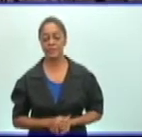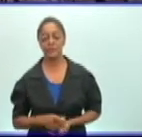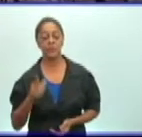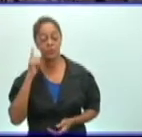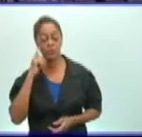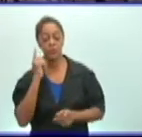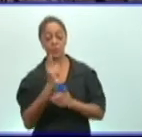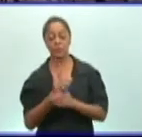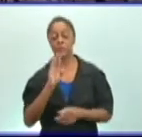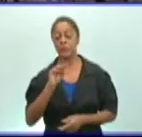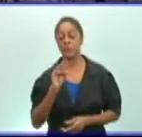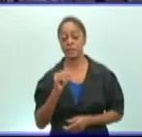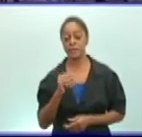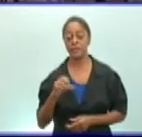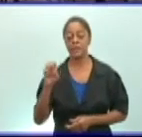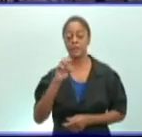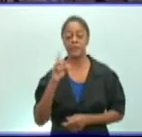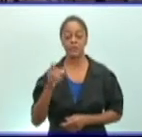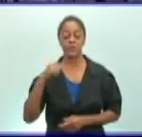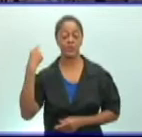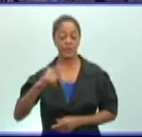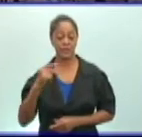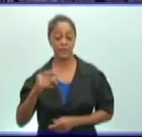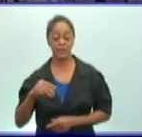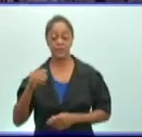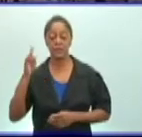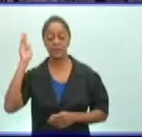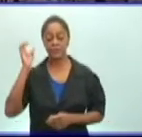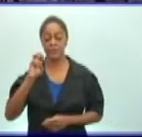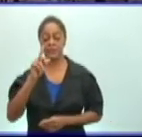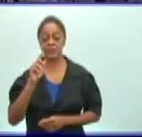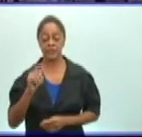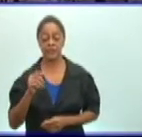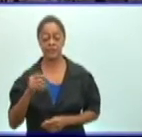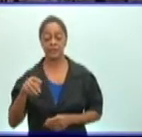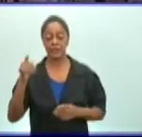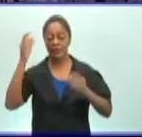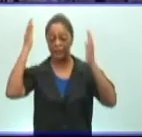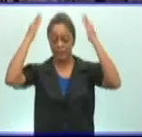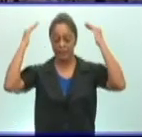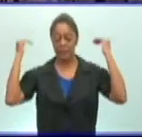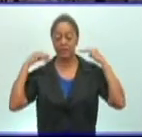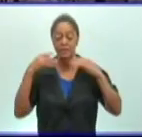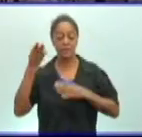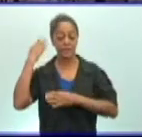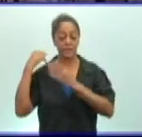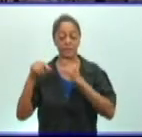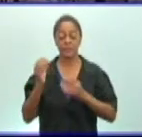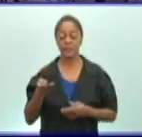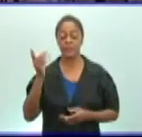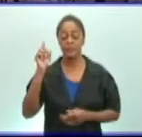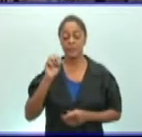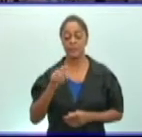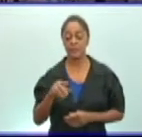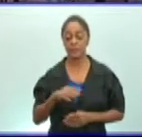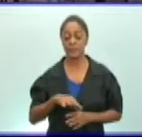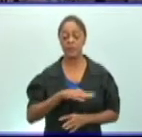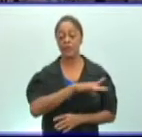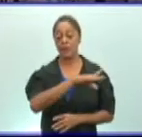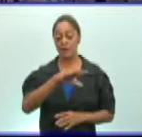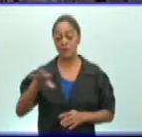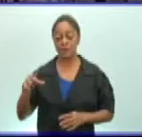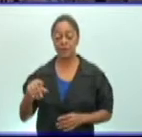encontramos, como decía, en la sociedad esclavista griega. En la Grecia antigua, esta Grecia que va a crecer a los mares